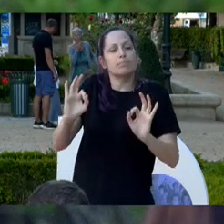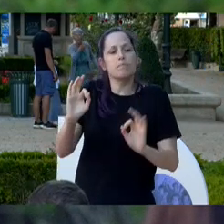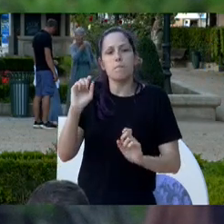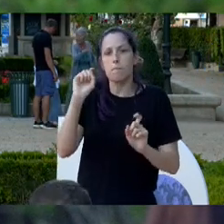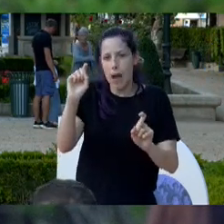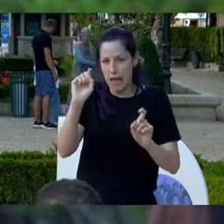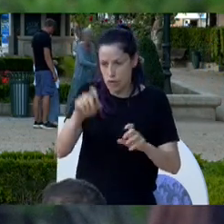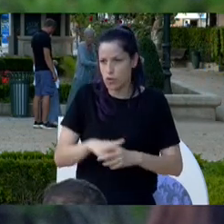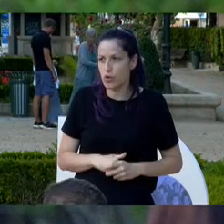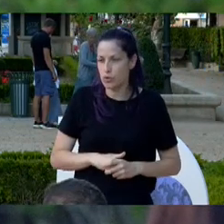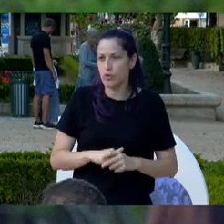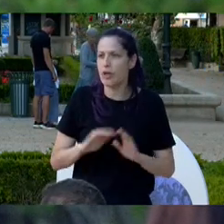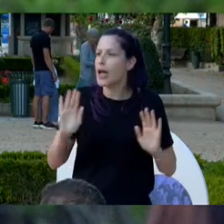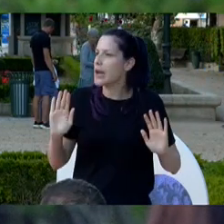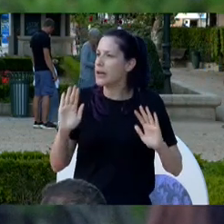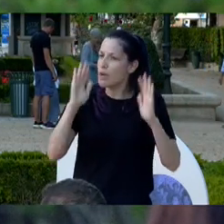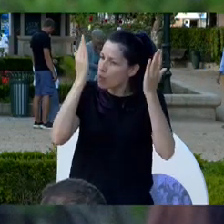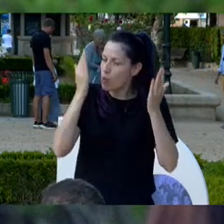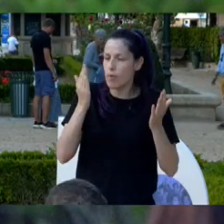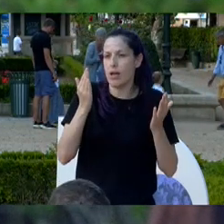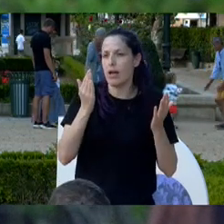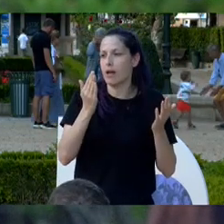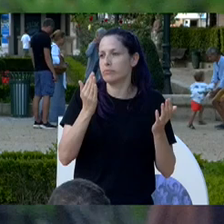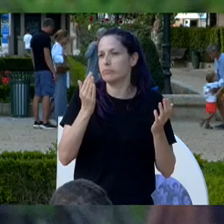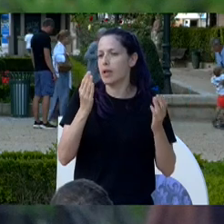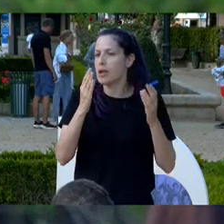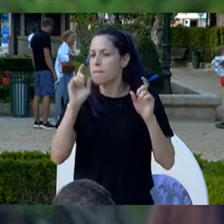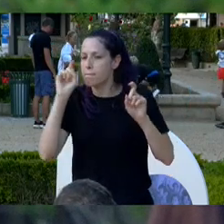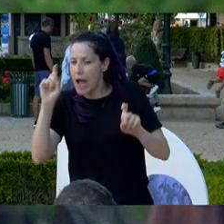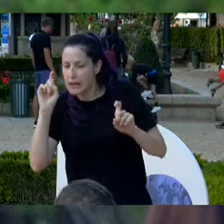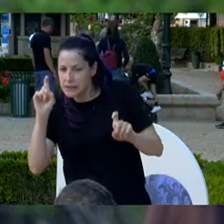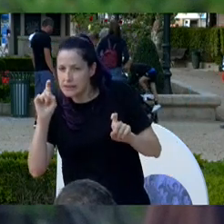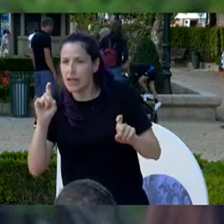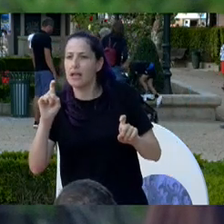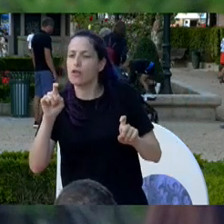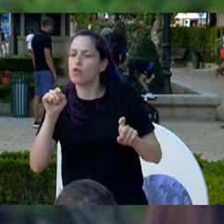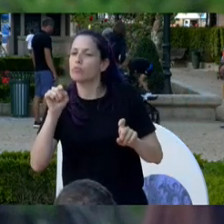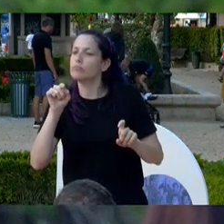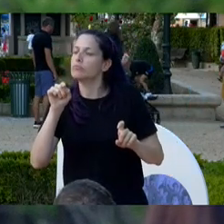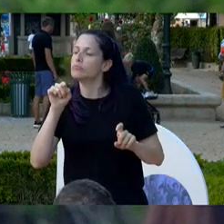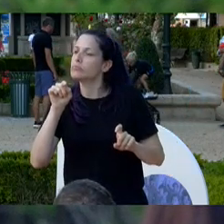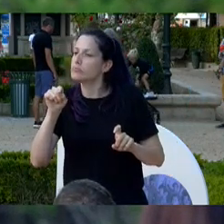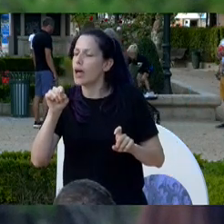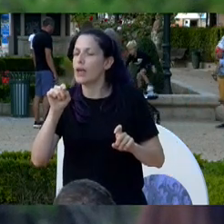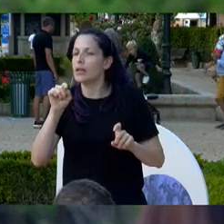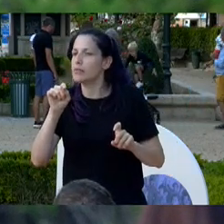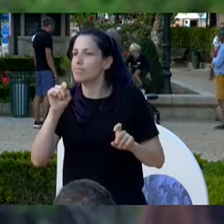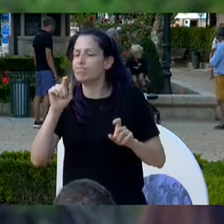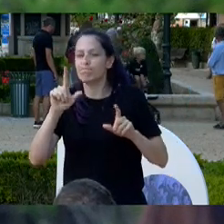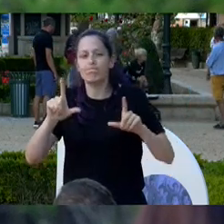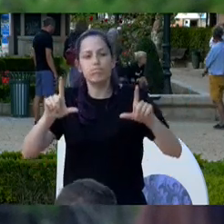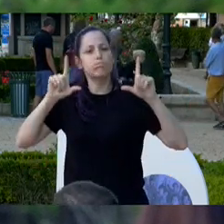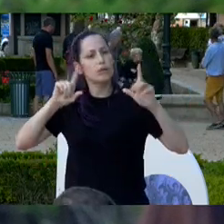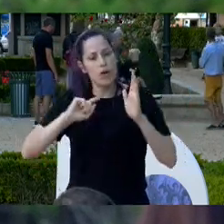la República será lo que quieran los maestros, e o magisterio a cada un protagonismo absoluto. Unifican as